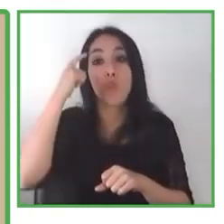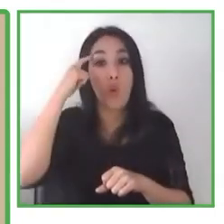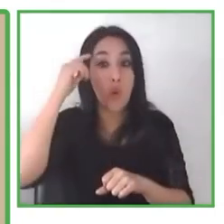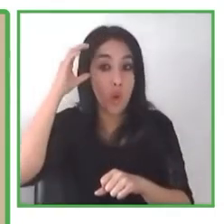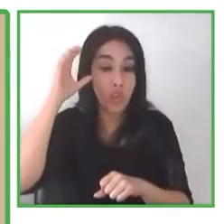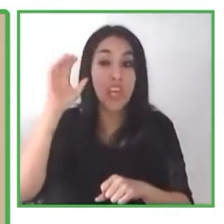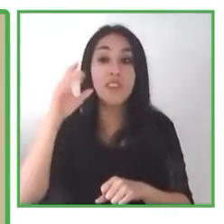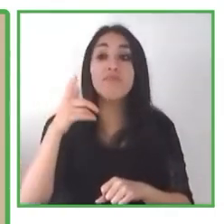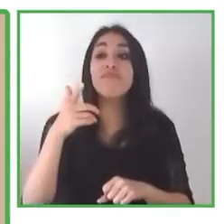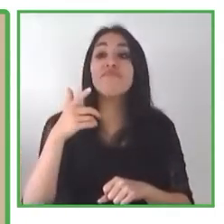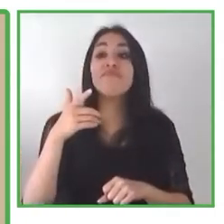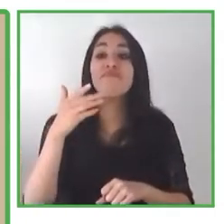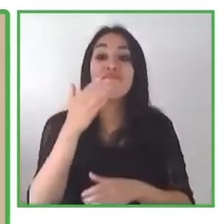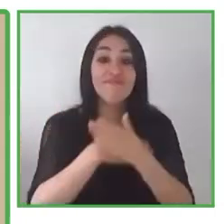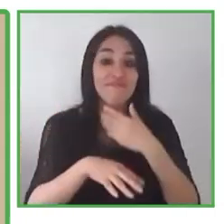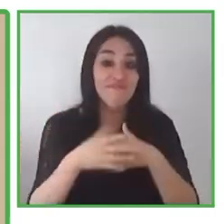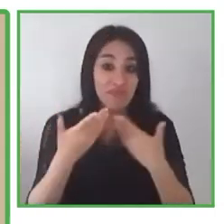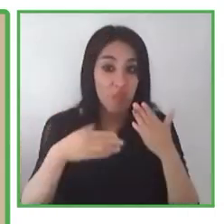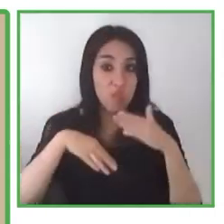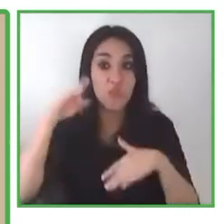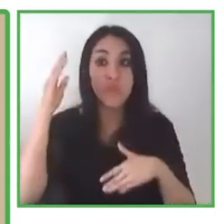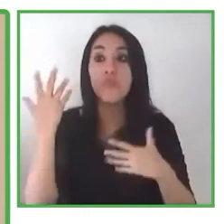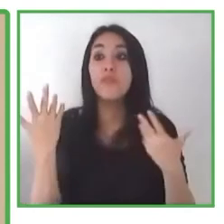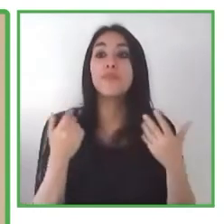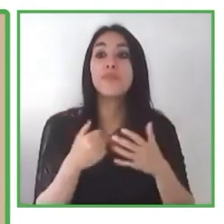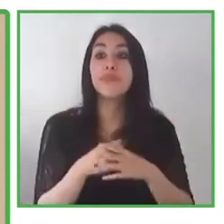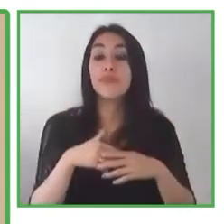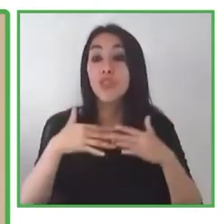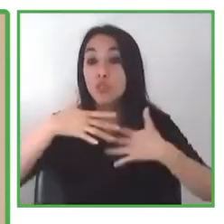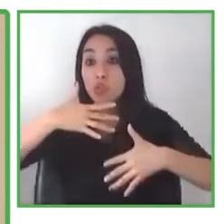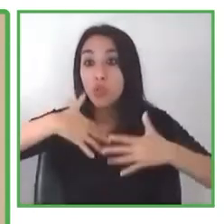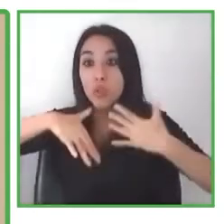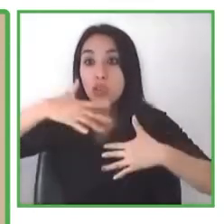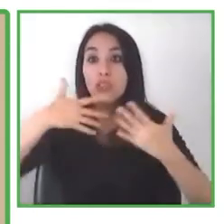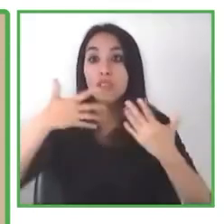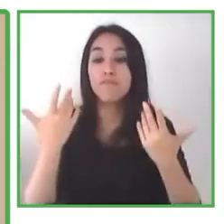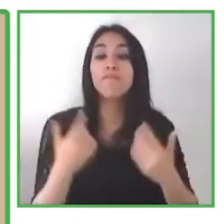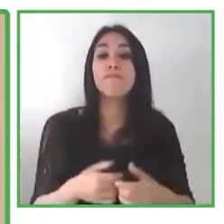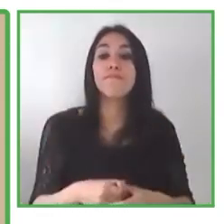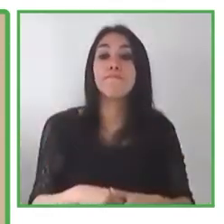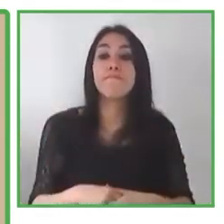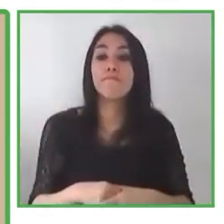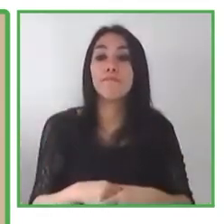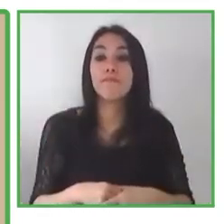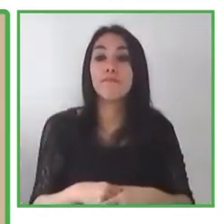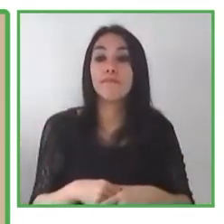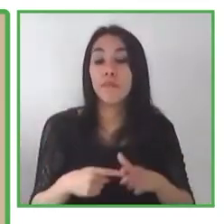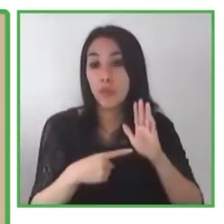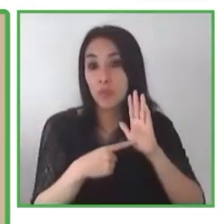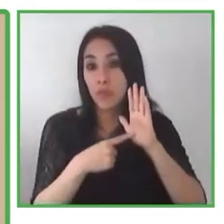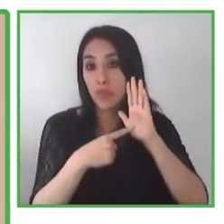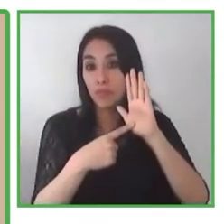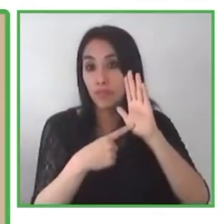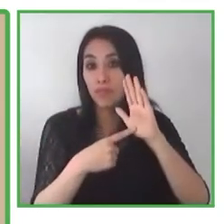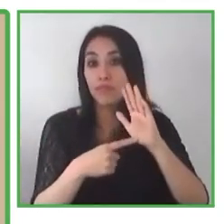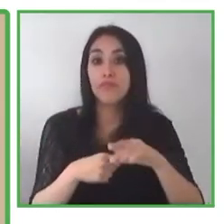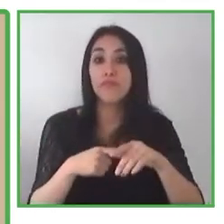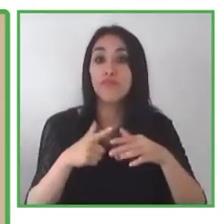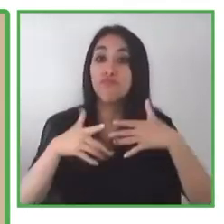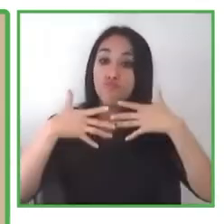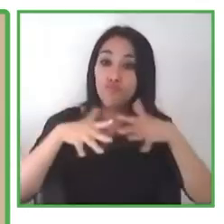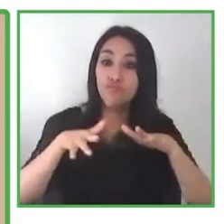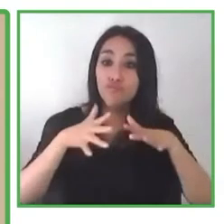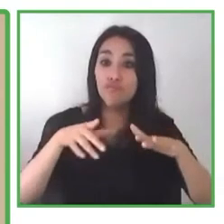las capacidades de las personas con discapacidad y una mayor accesibilidad a los ambientes físicos, al transporte, a